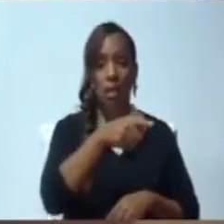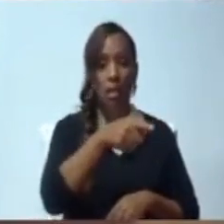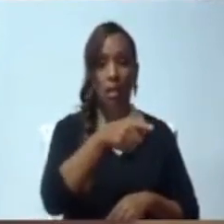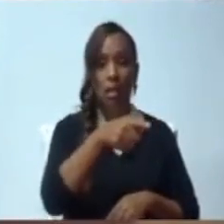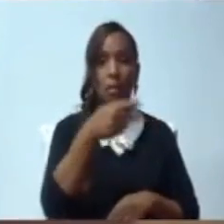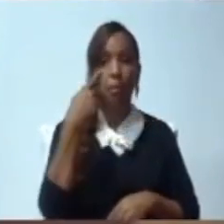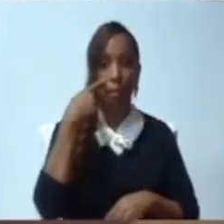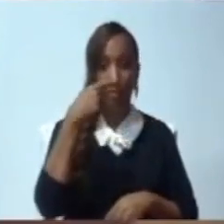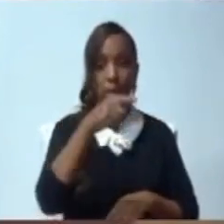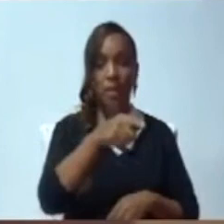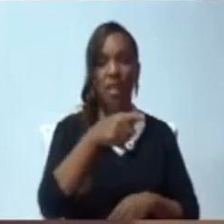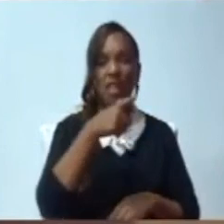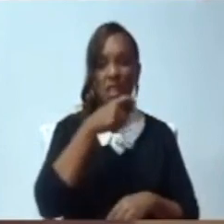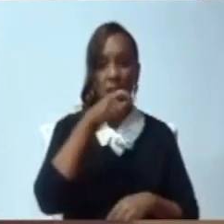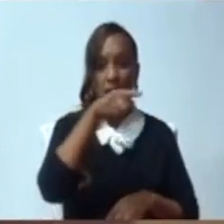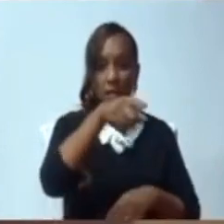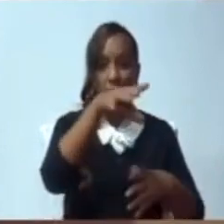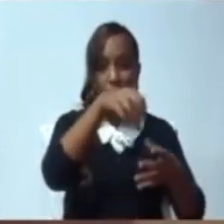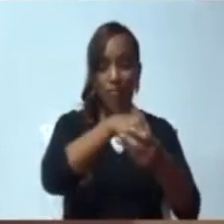allá, mírelo.